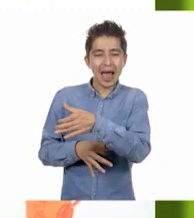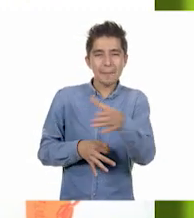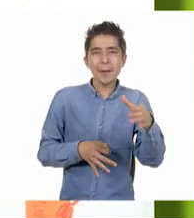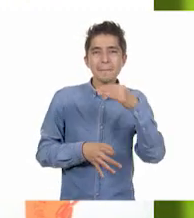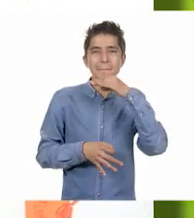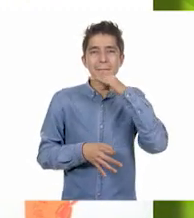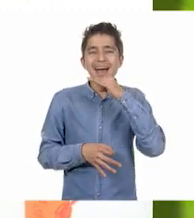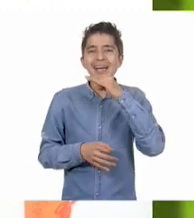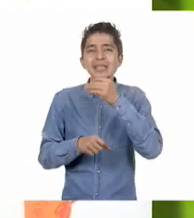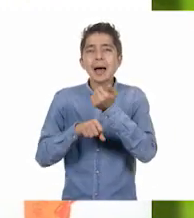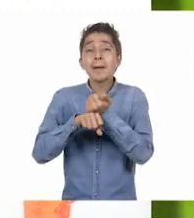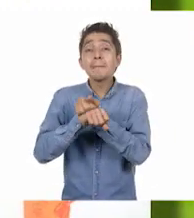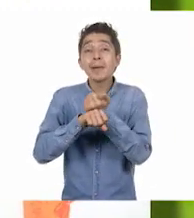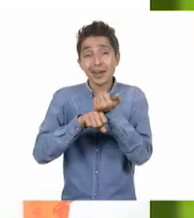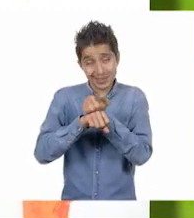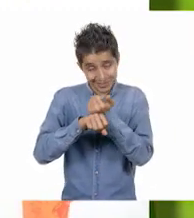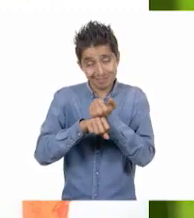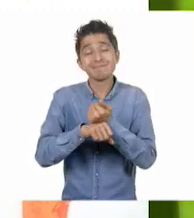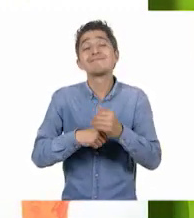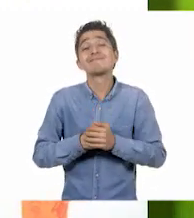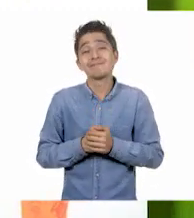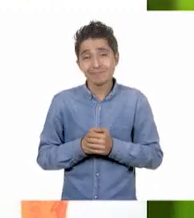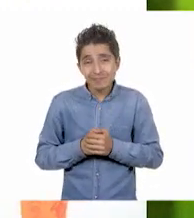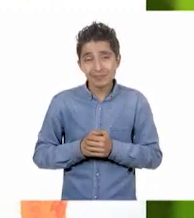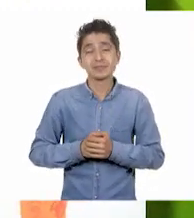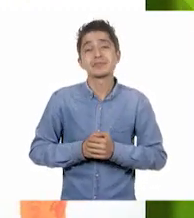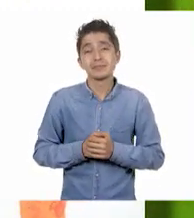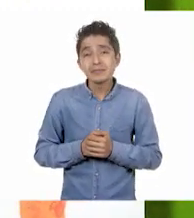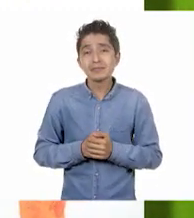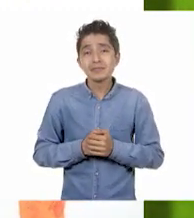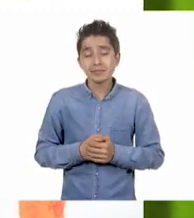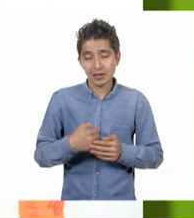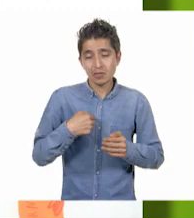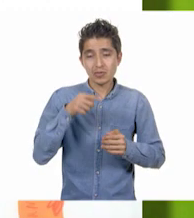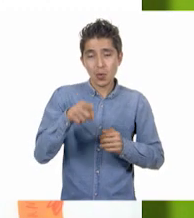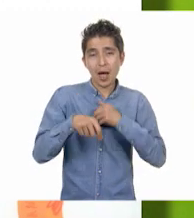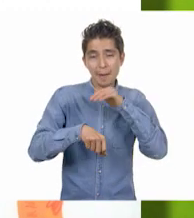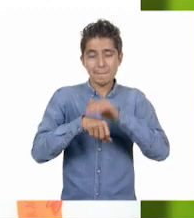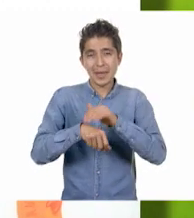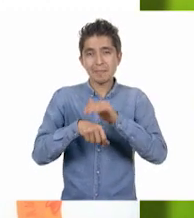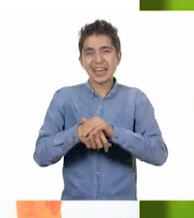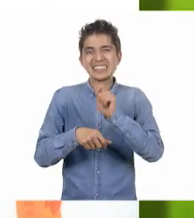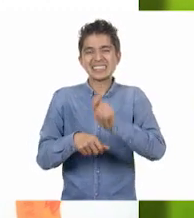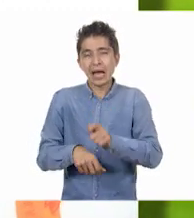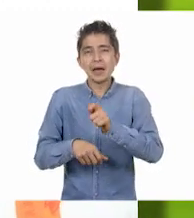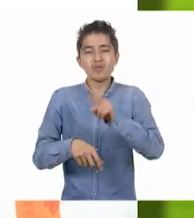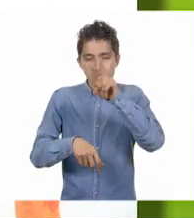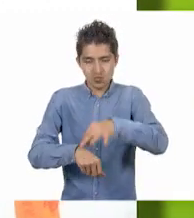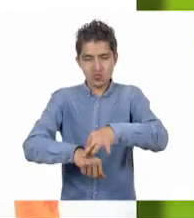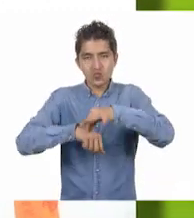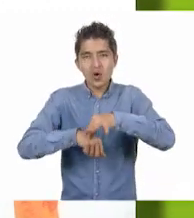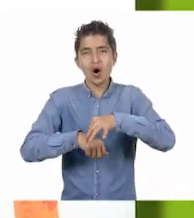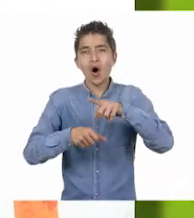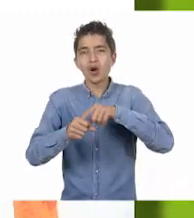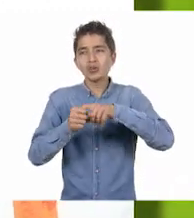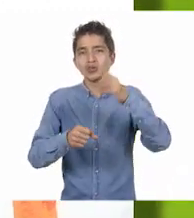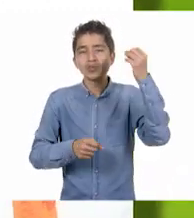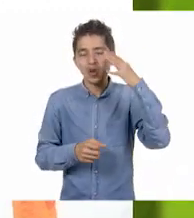maíz amarillo. Tu amigazo y el verdadero color del